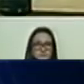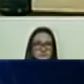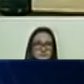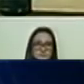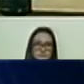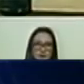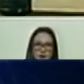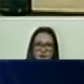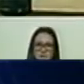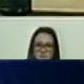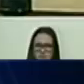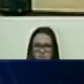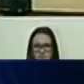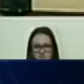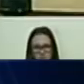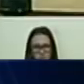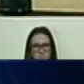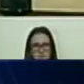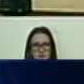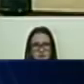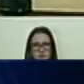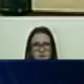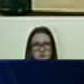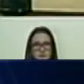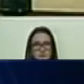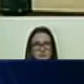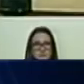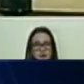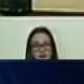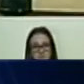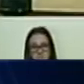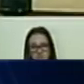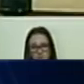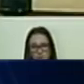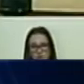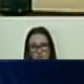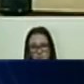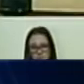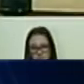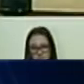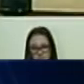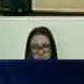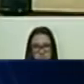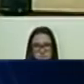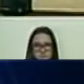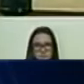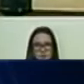lo vendemos en 25.000 bolívares. Tiene 24 productos.